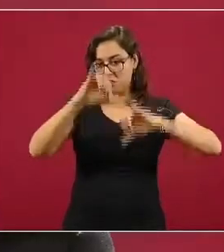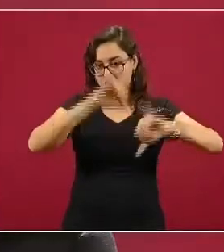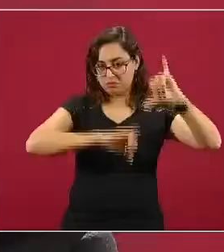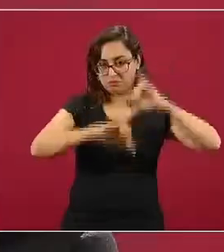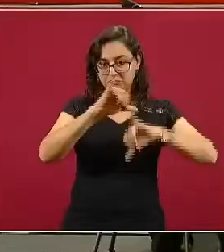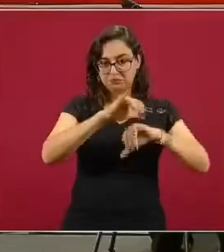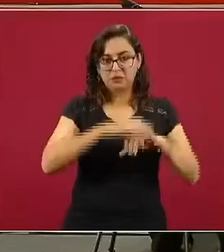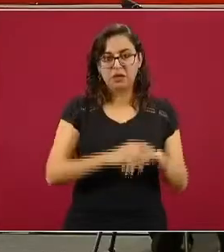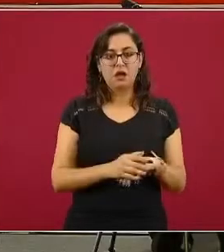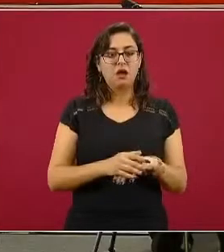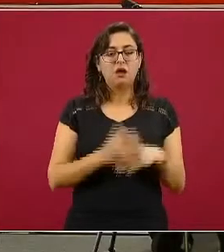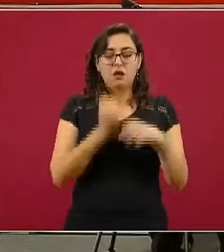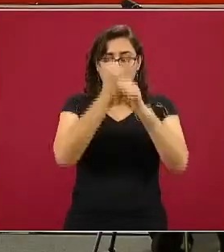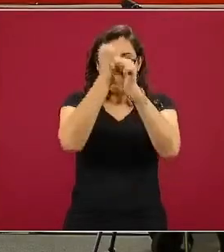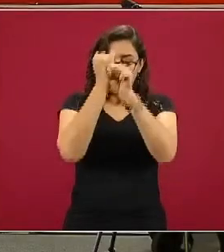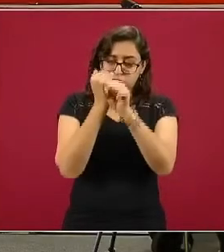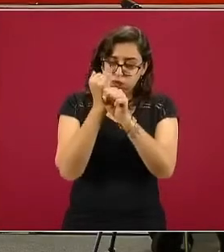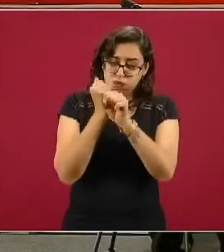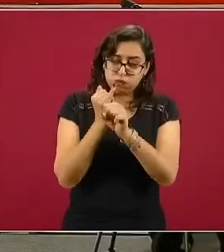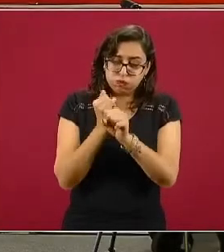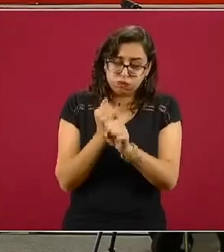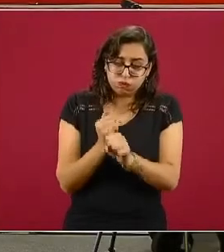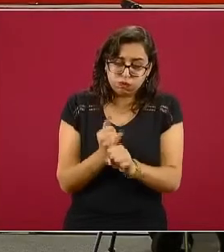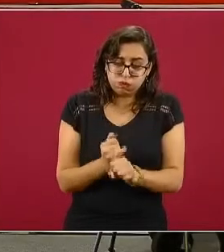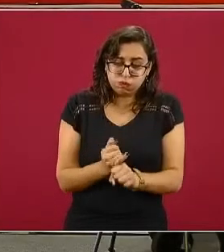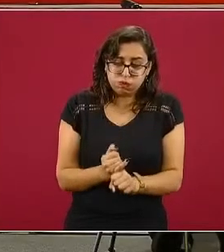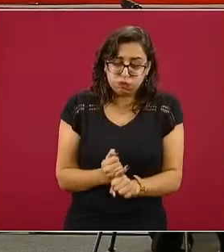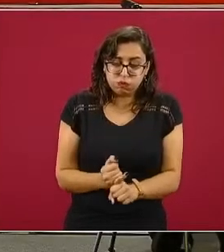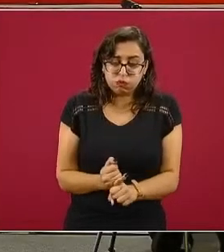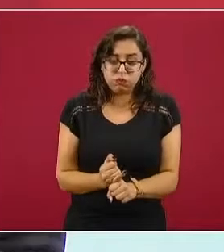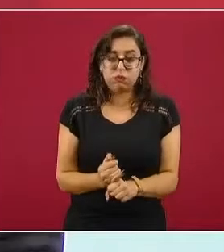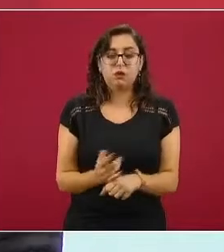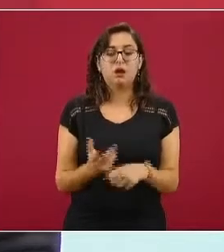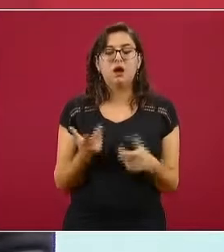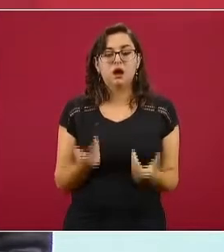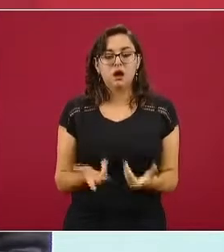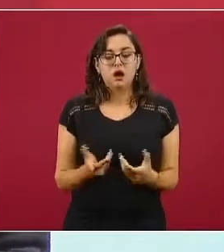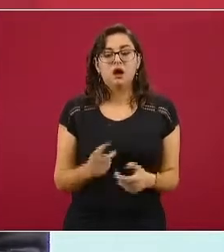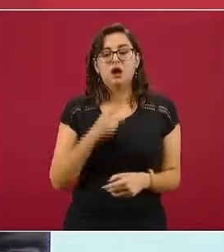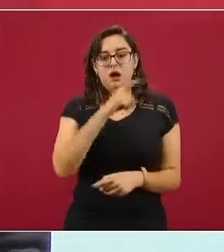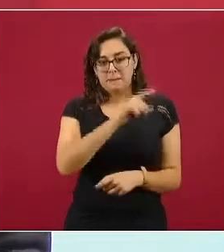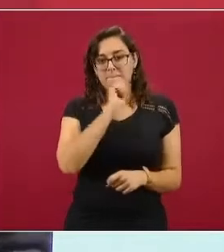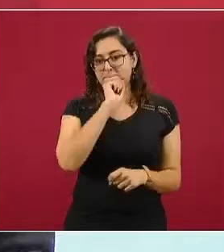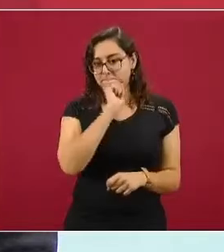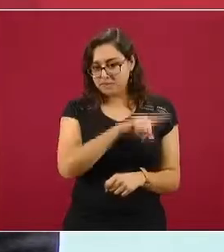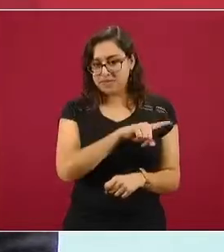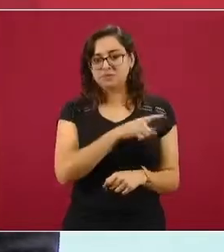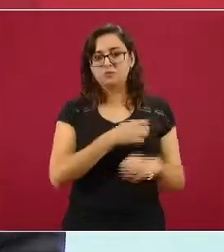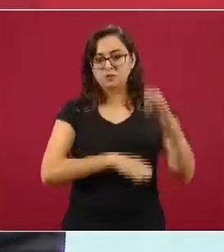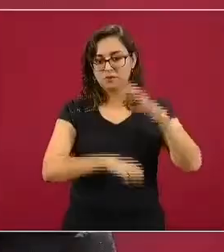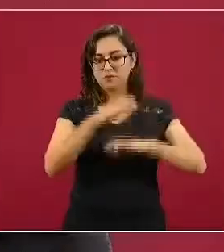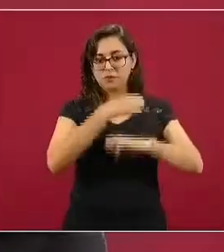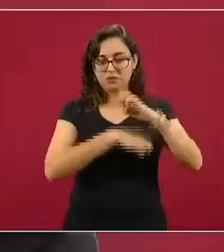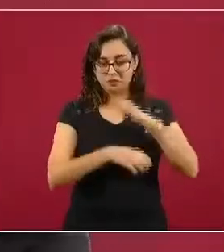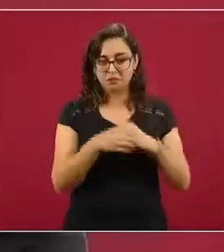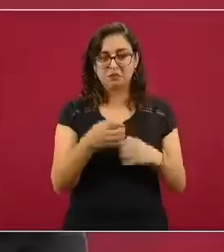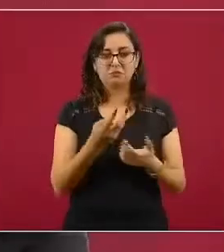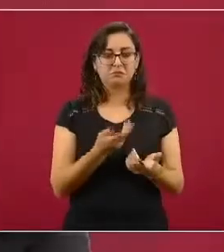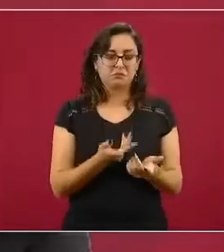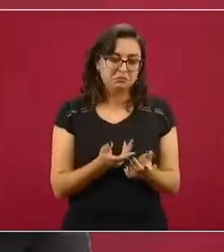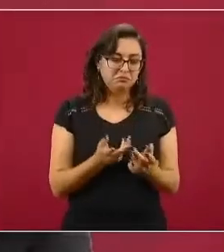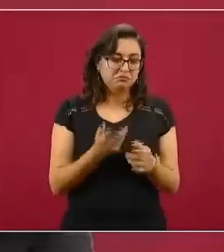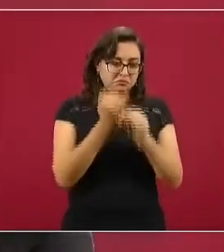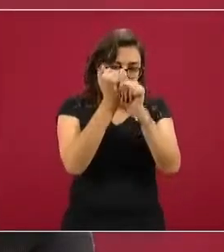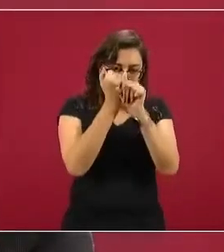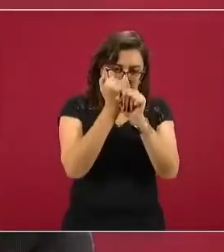motivo de extensa investigación, mayormente patrocinada por el laboratorio Gilead, y se han publicado, entre